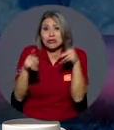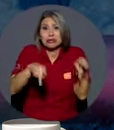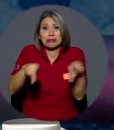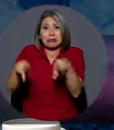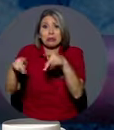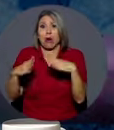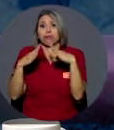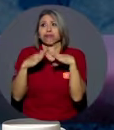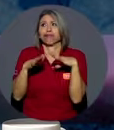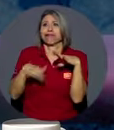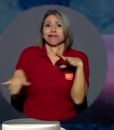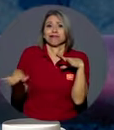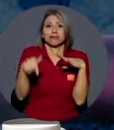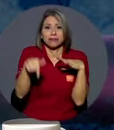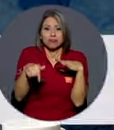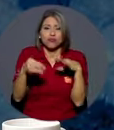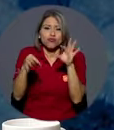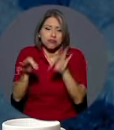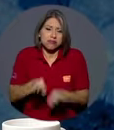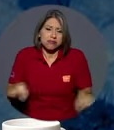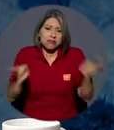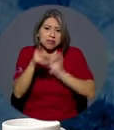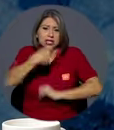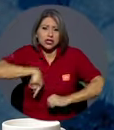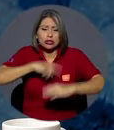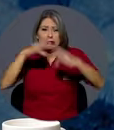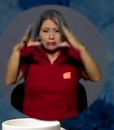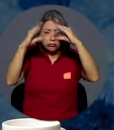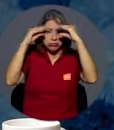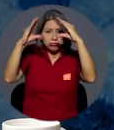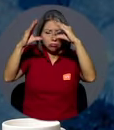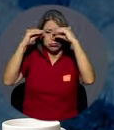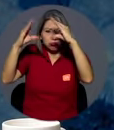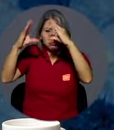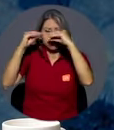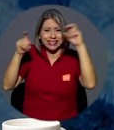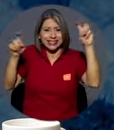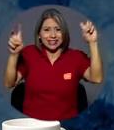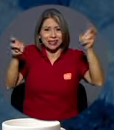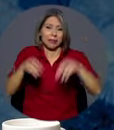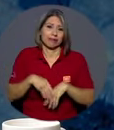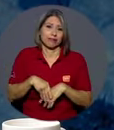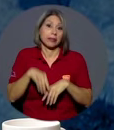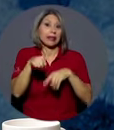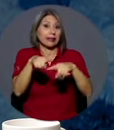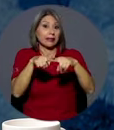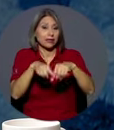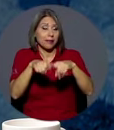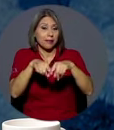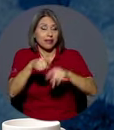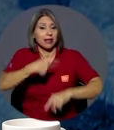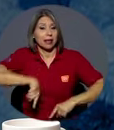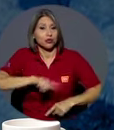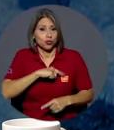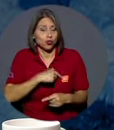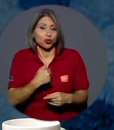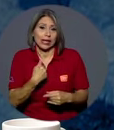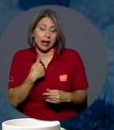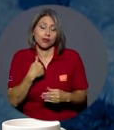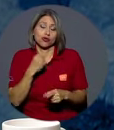de personas vivimos aquí. Y pues es muy importante que nos informemos sobre este tema, porque de ello depende que